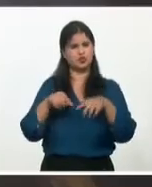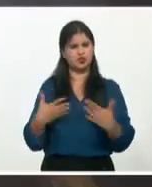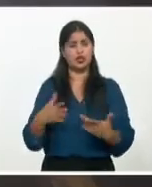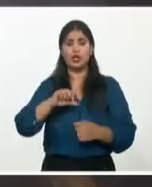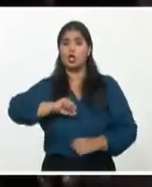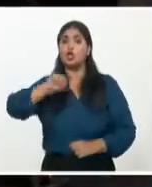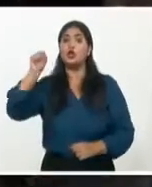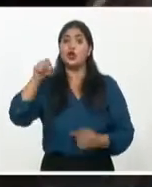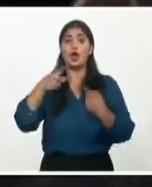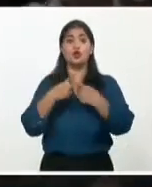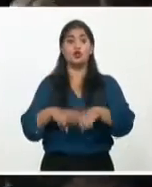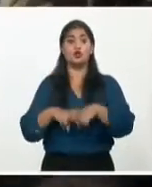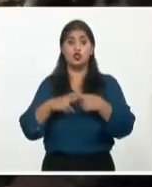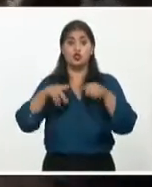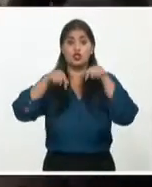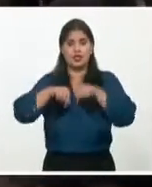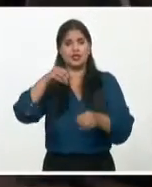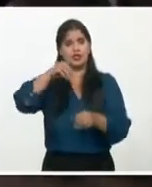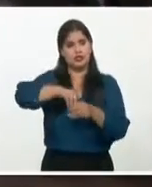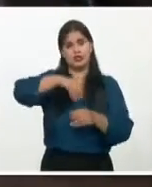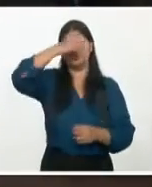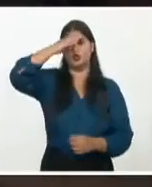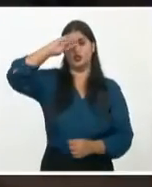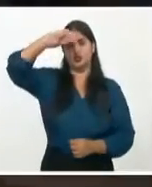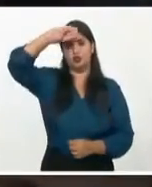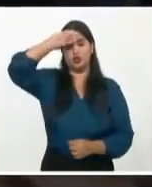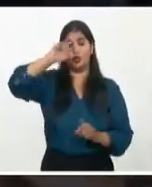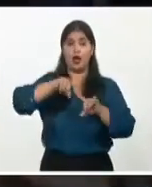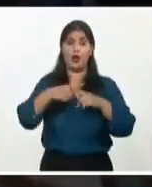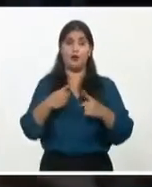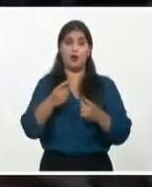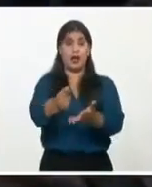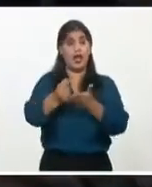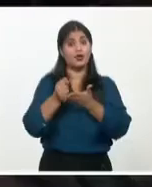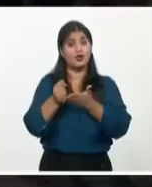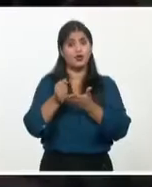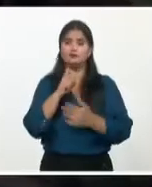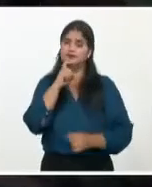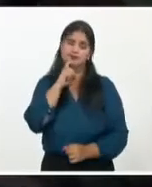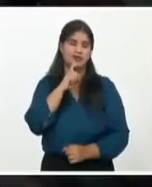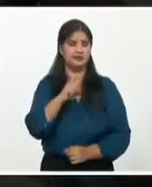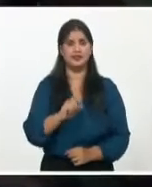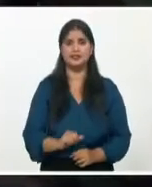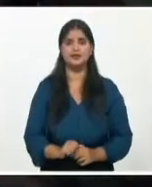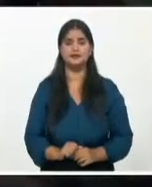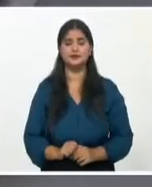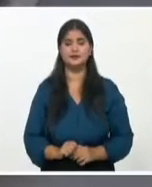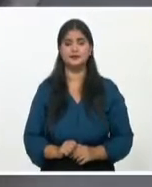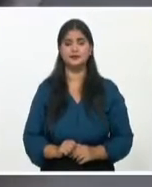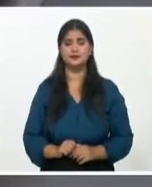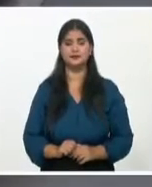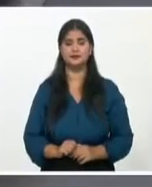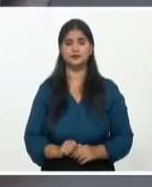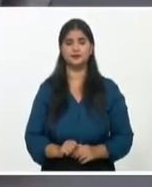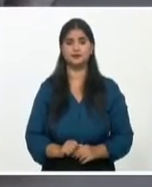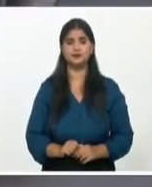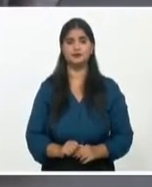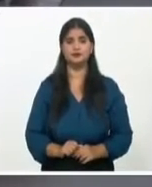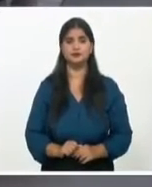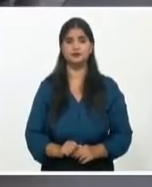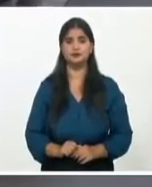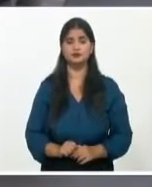logrado con soluciones de innovadores ante la imposibilidad de adquirir los dispositivos que requieren las maquinarias. Son equipos que todas las piezas